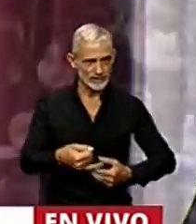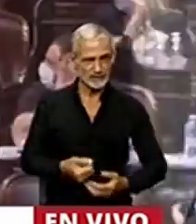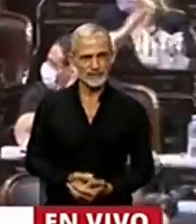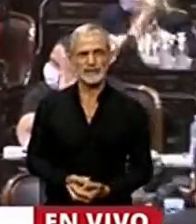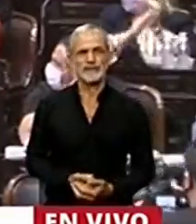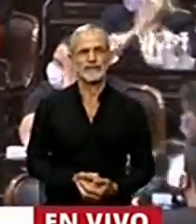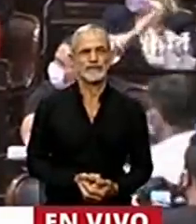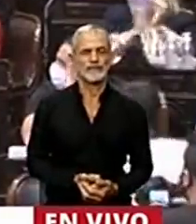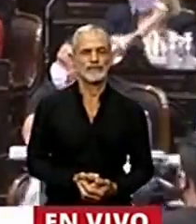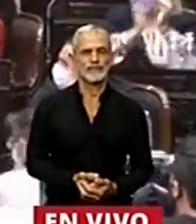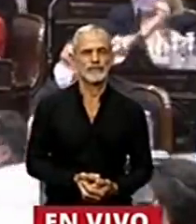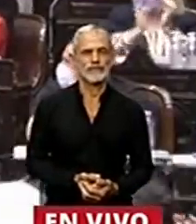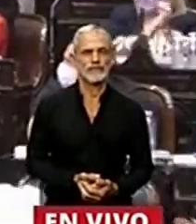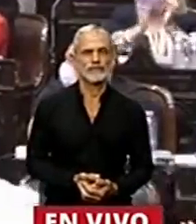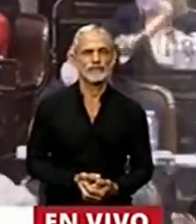afirmativo.